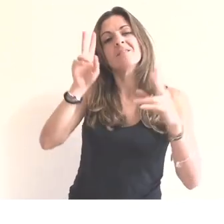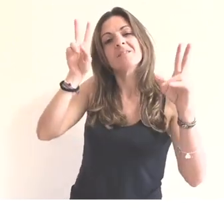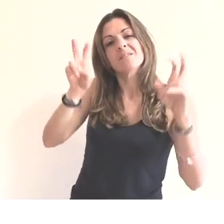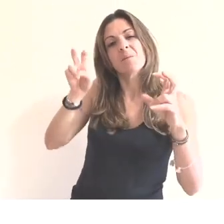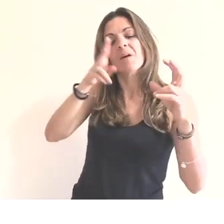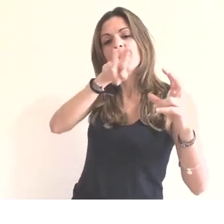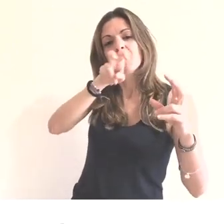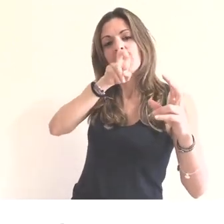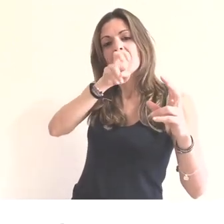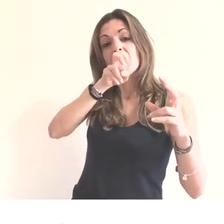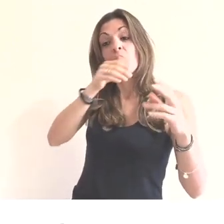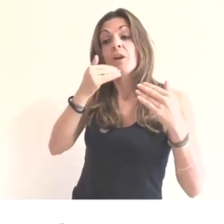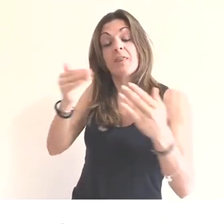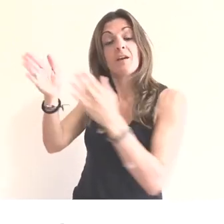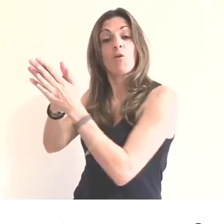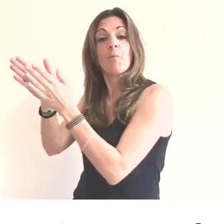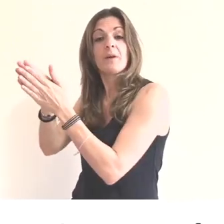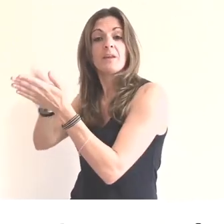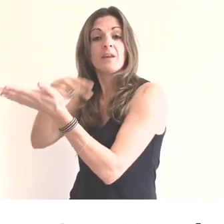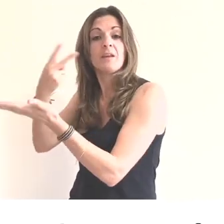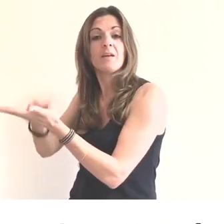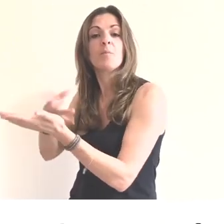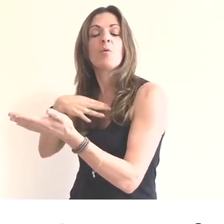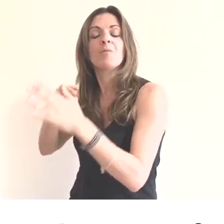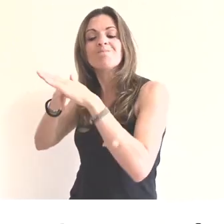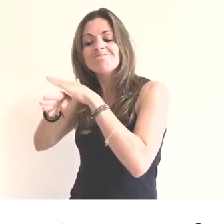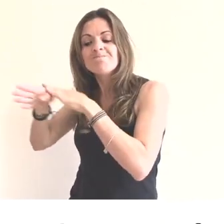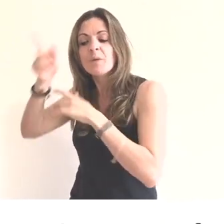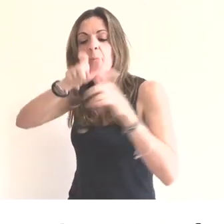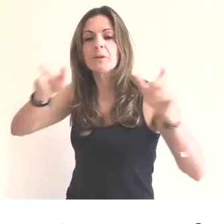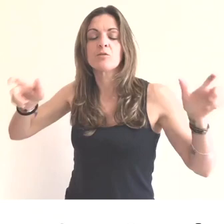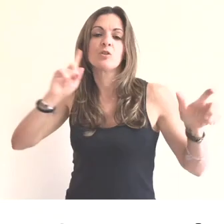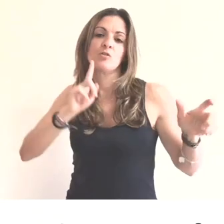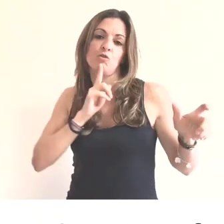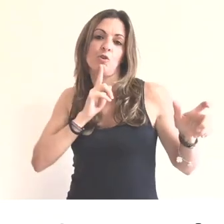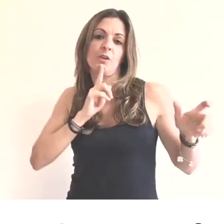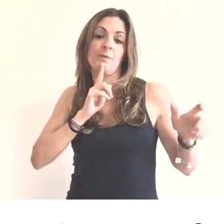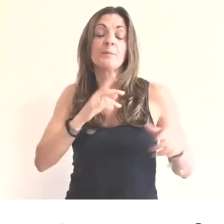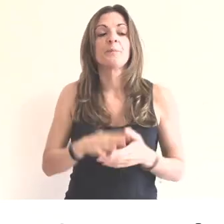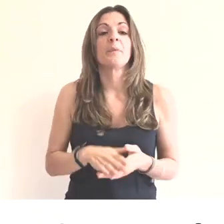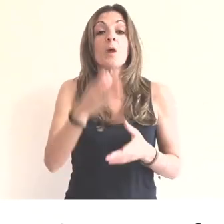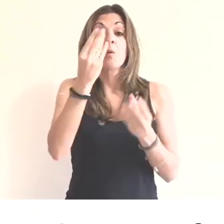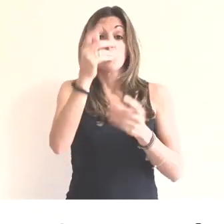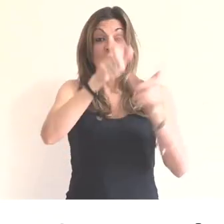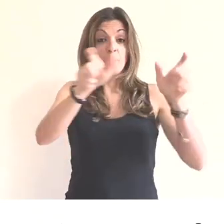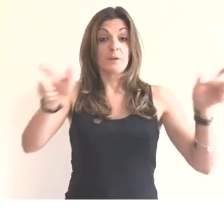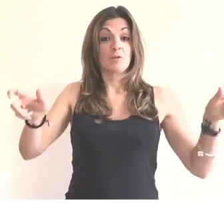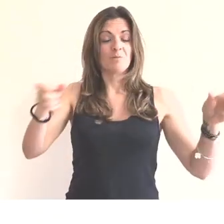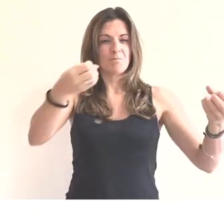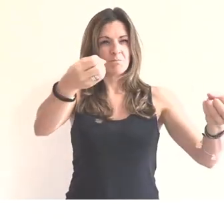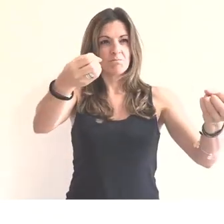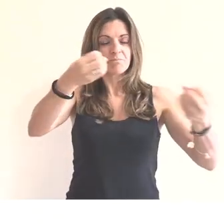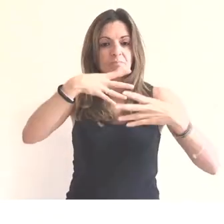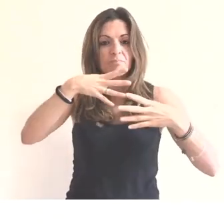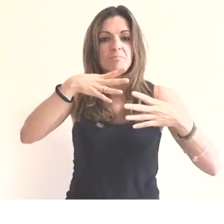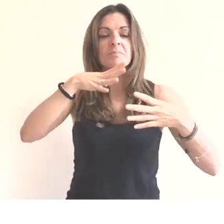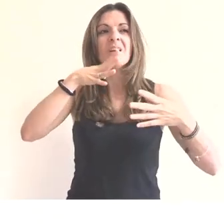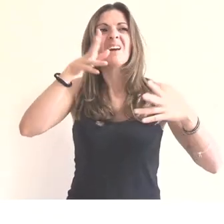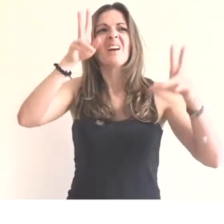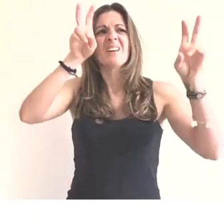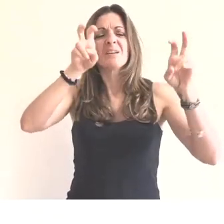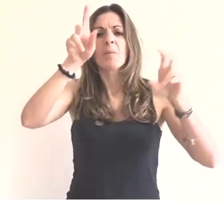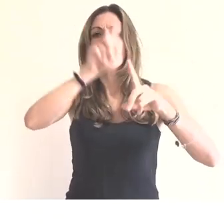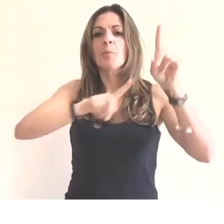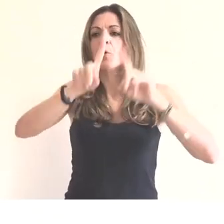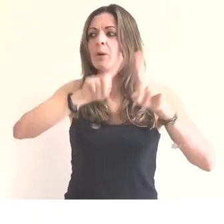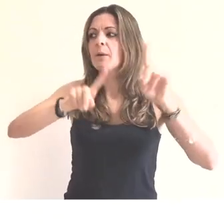a mi compañera vamos a poder acceder a la comunidad también de personas sordas.